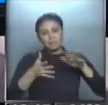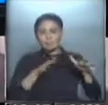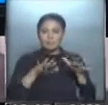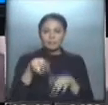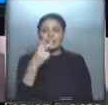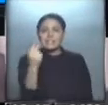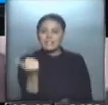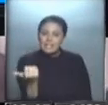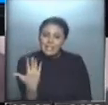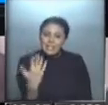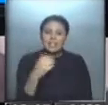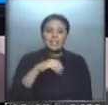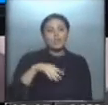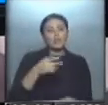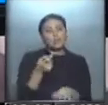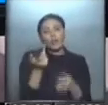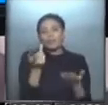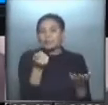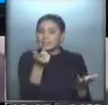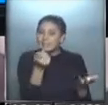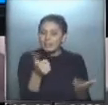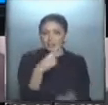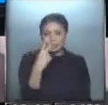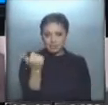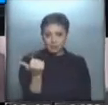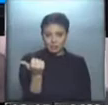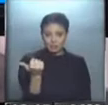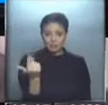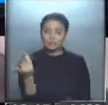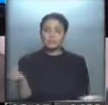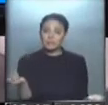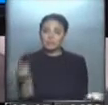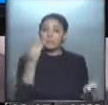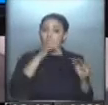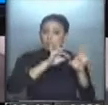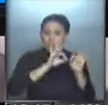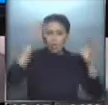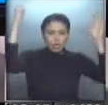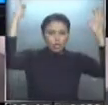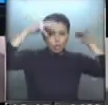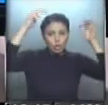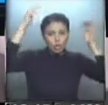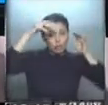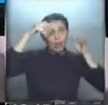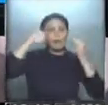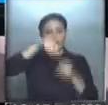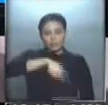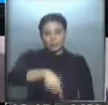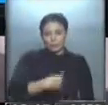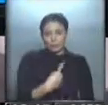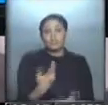cerquita de los 25 muy bordando casi 26 grados y después de esta lluvia como viene del sur